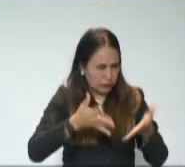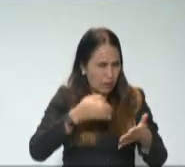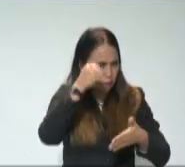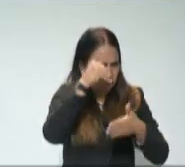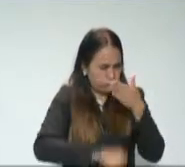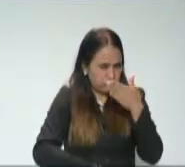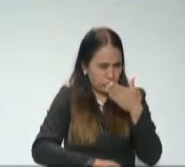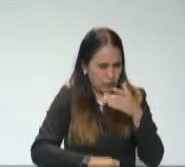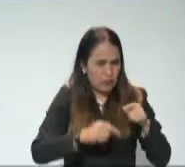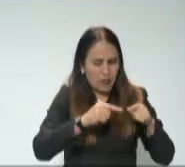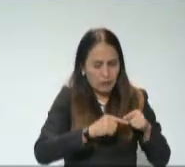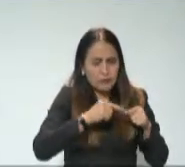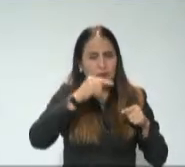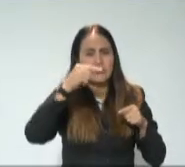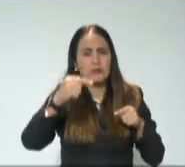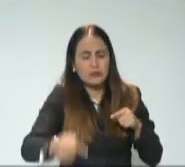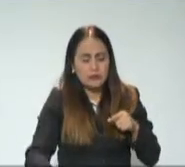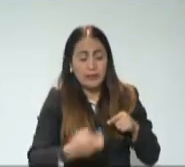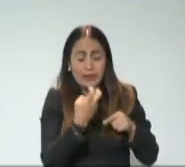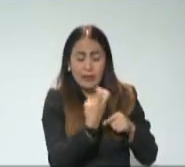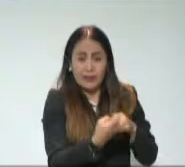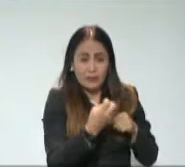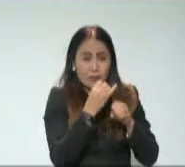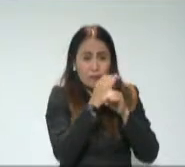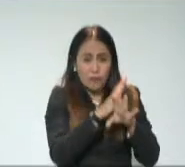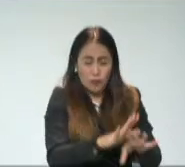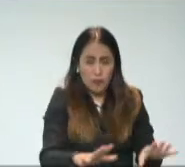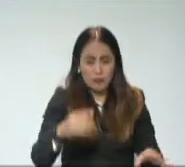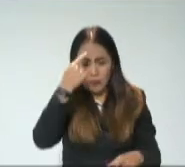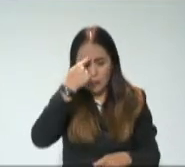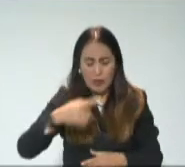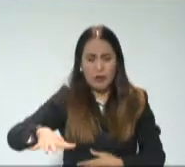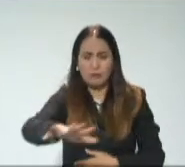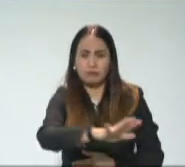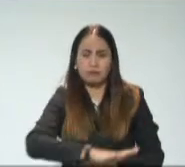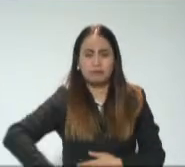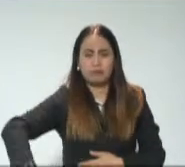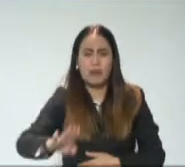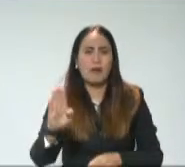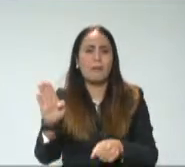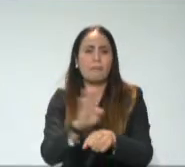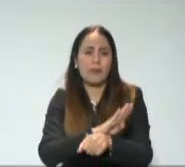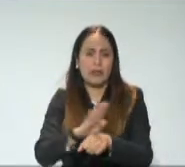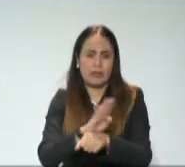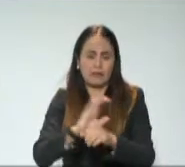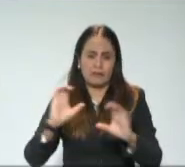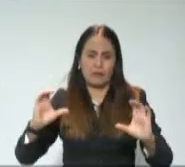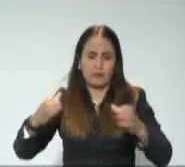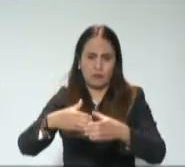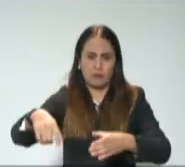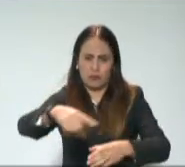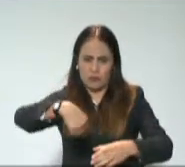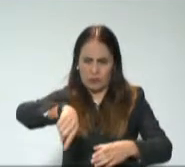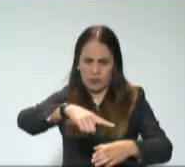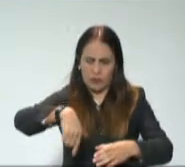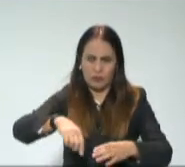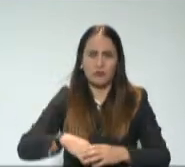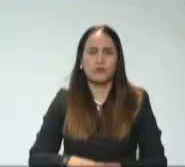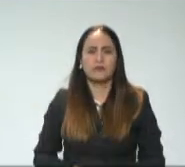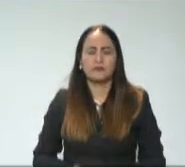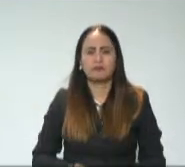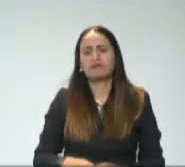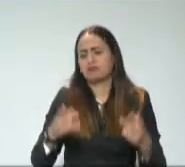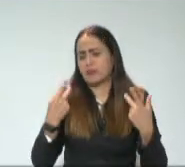hacia Cómo traducir esto al beneficio que puede tener dentro de una comunidad dentro de la